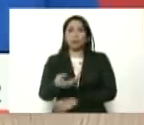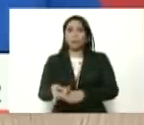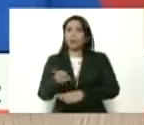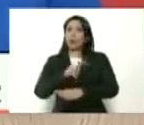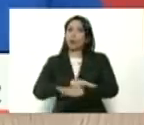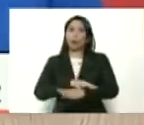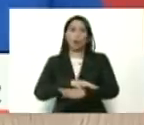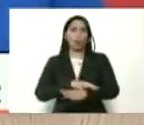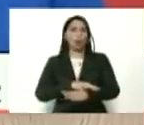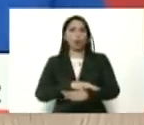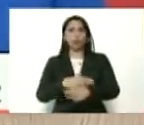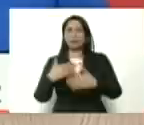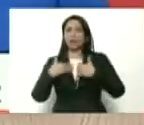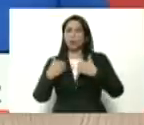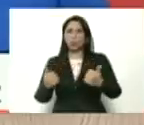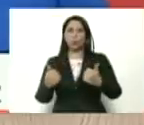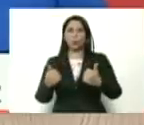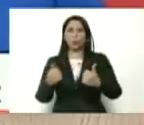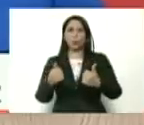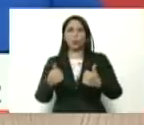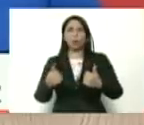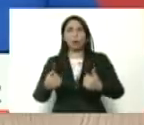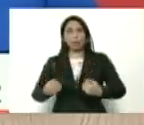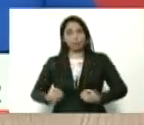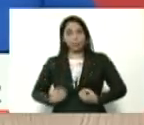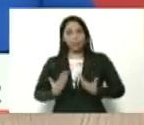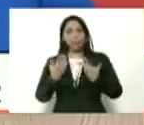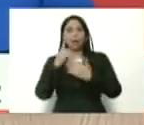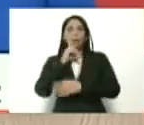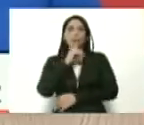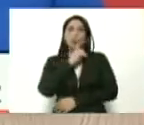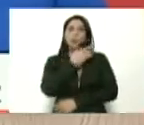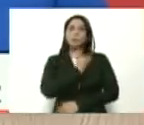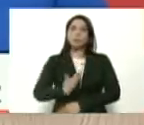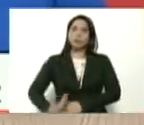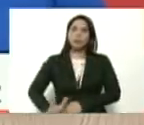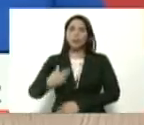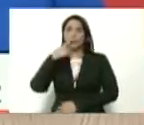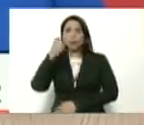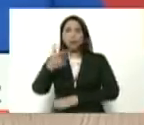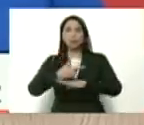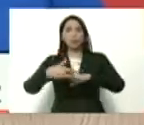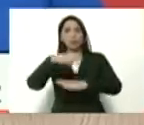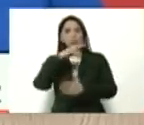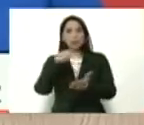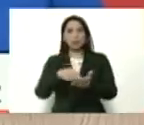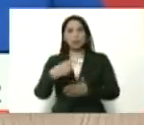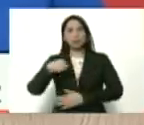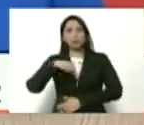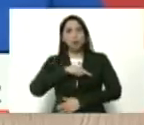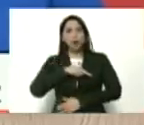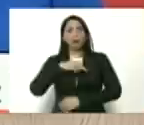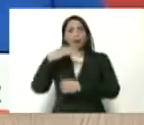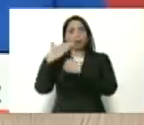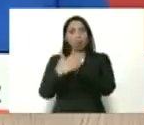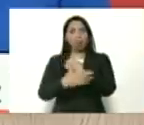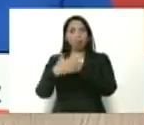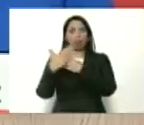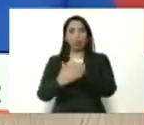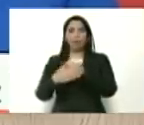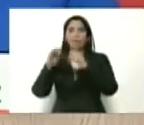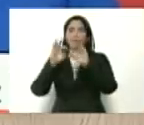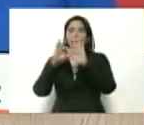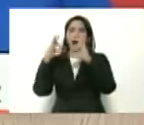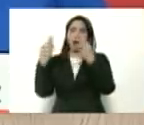falleció. Expresamos en nombre del presidente Nicolás Maduro y del Gobierno Nacional nuestras condolencias a sus